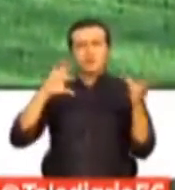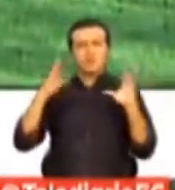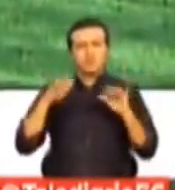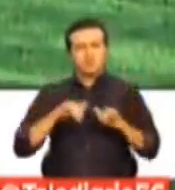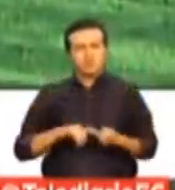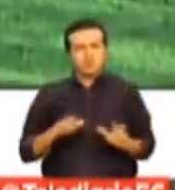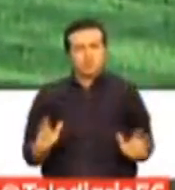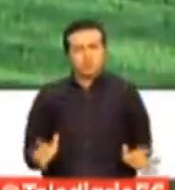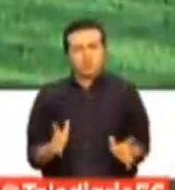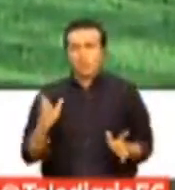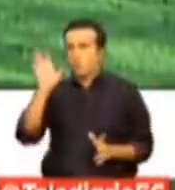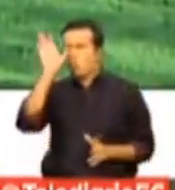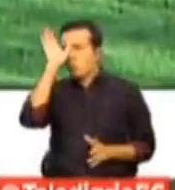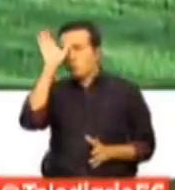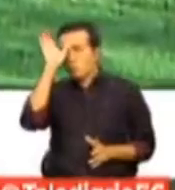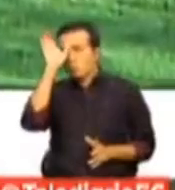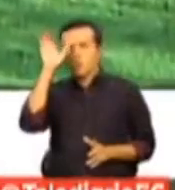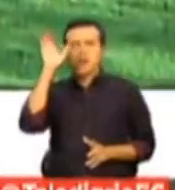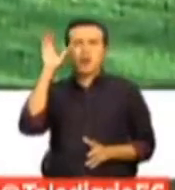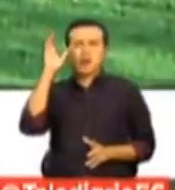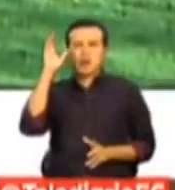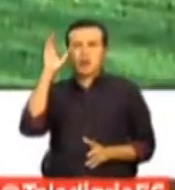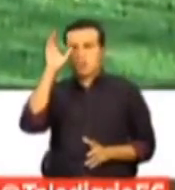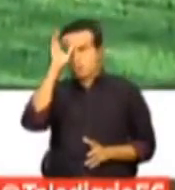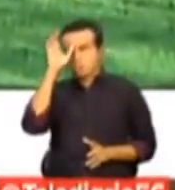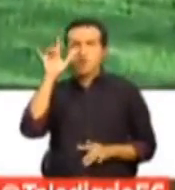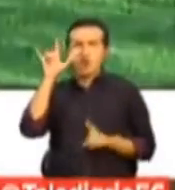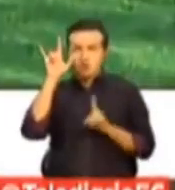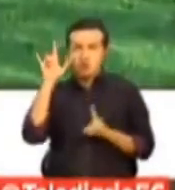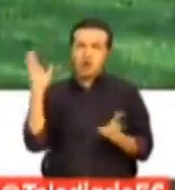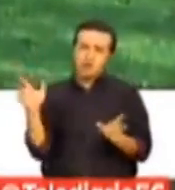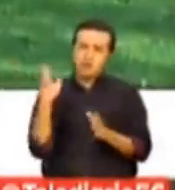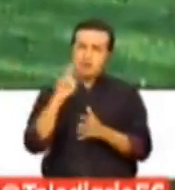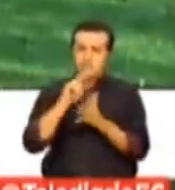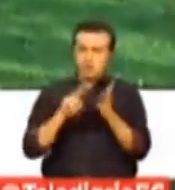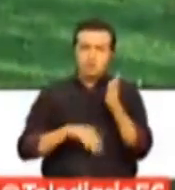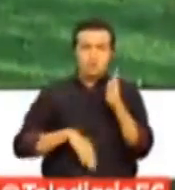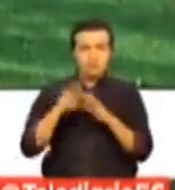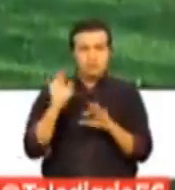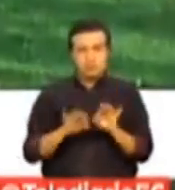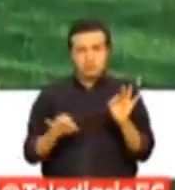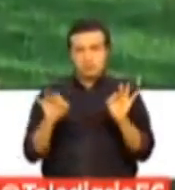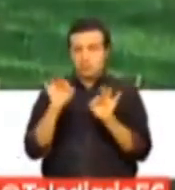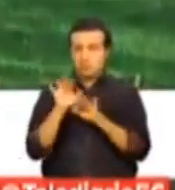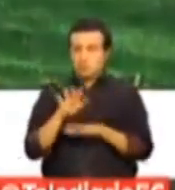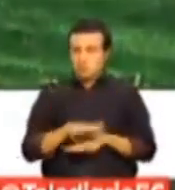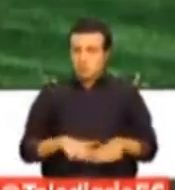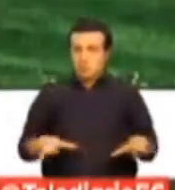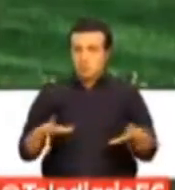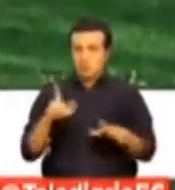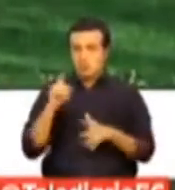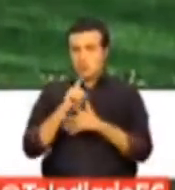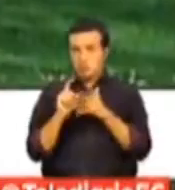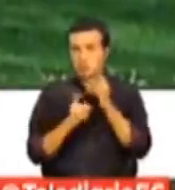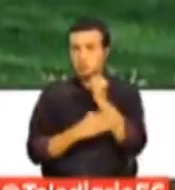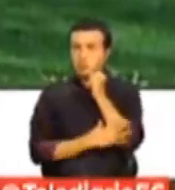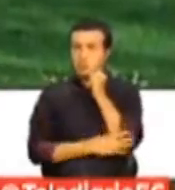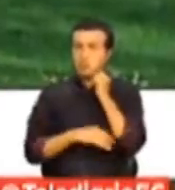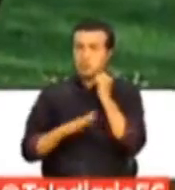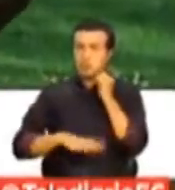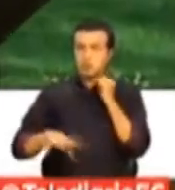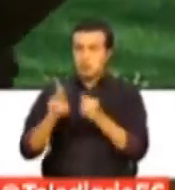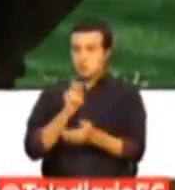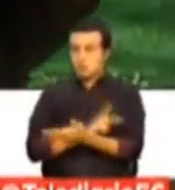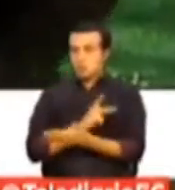de fomentar pues, la cultura de rock, se fomenta la lectura, principalmente en las parroquias más necesitadas